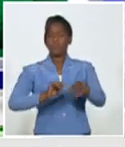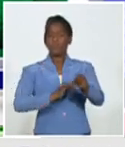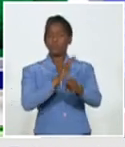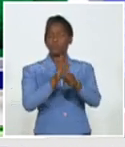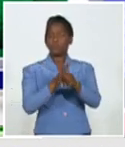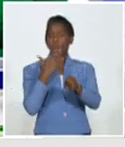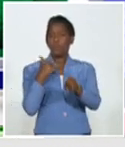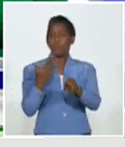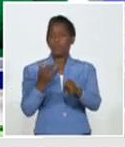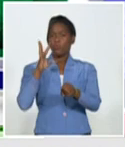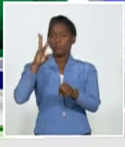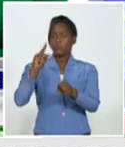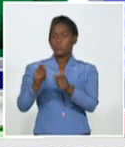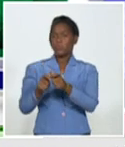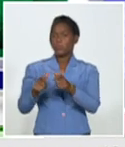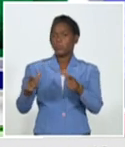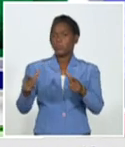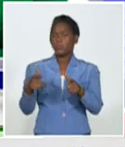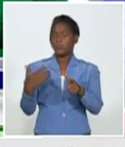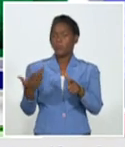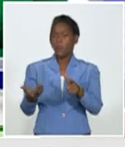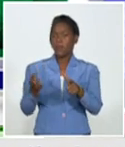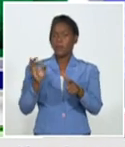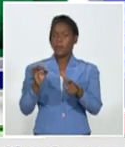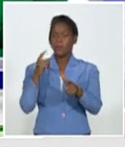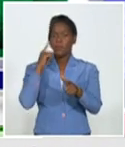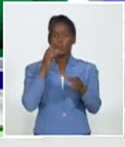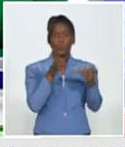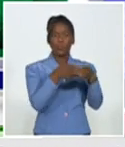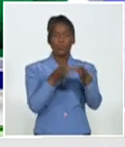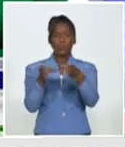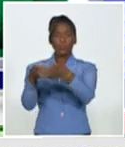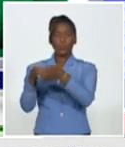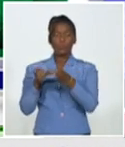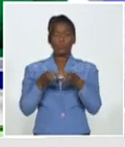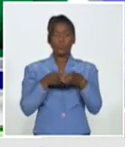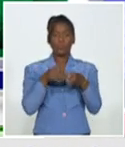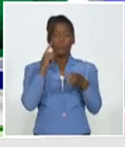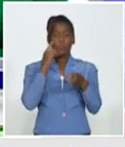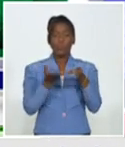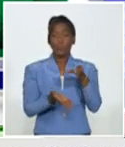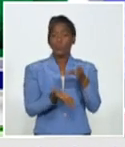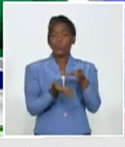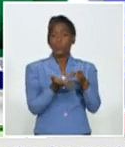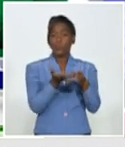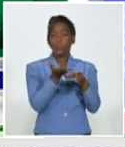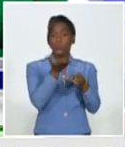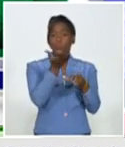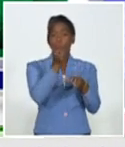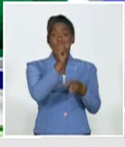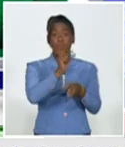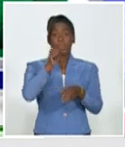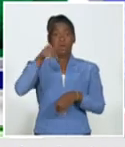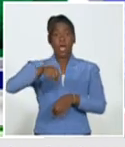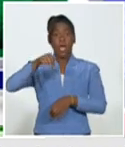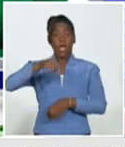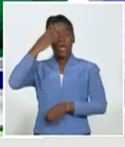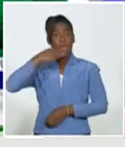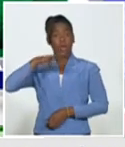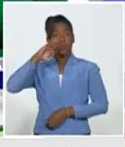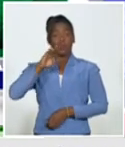por ciento, prácticamente muy elevado, de casos autóctonos,